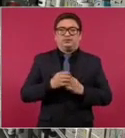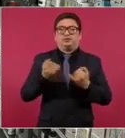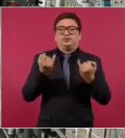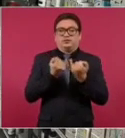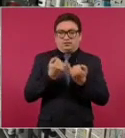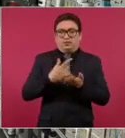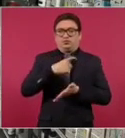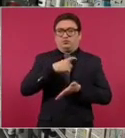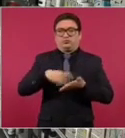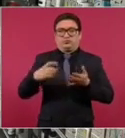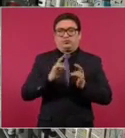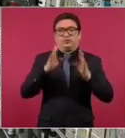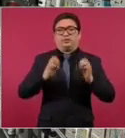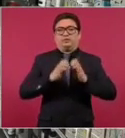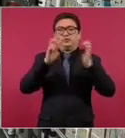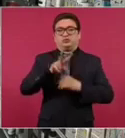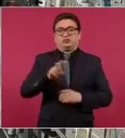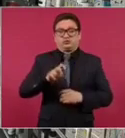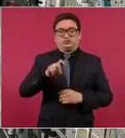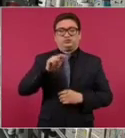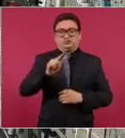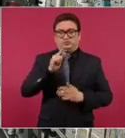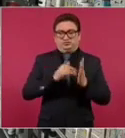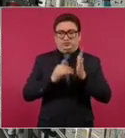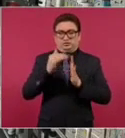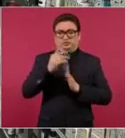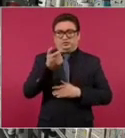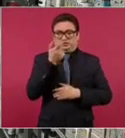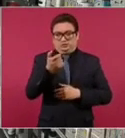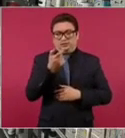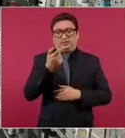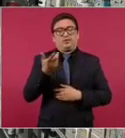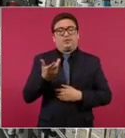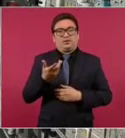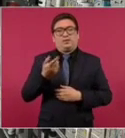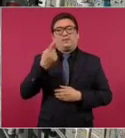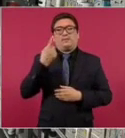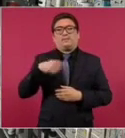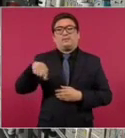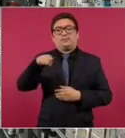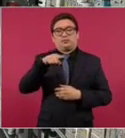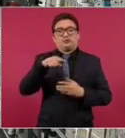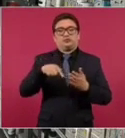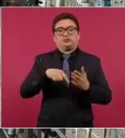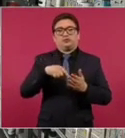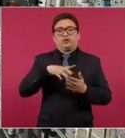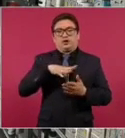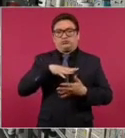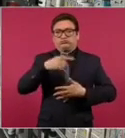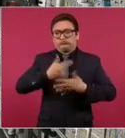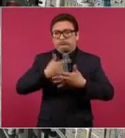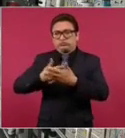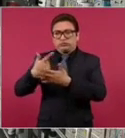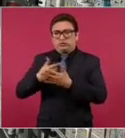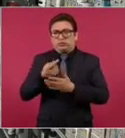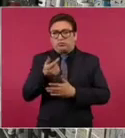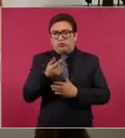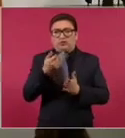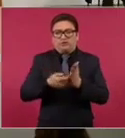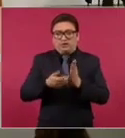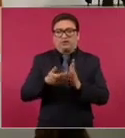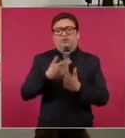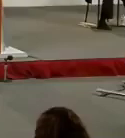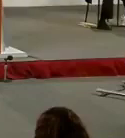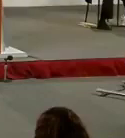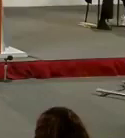Se hizo una compra emergente por 217 millones de pesos en claves donde se tenía un inventario menor y